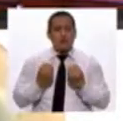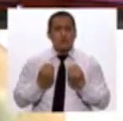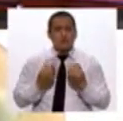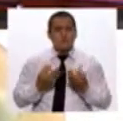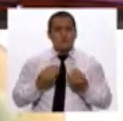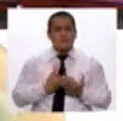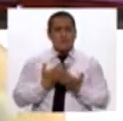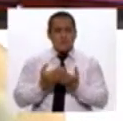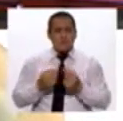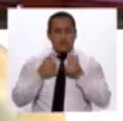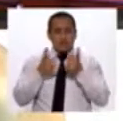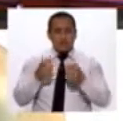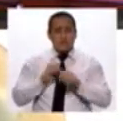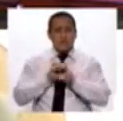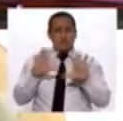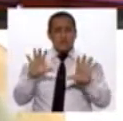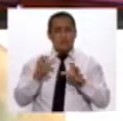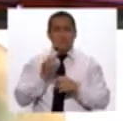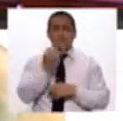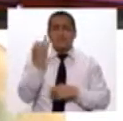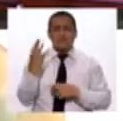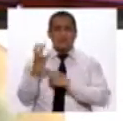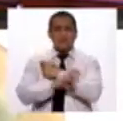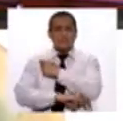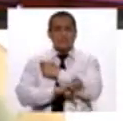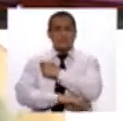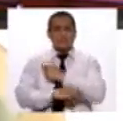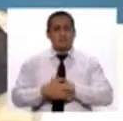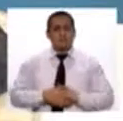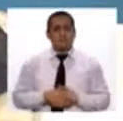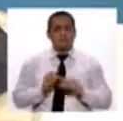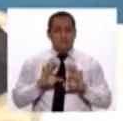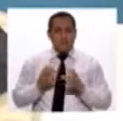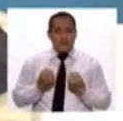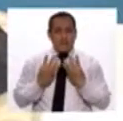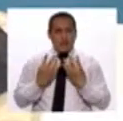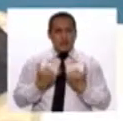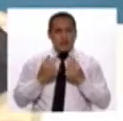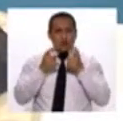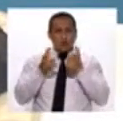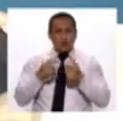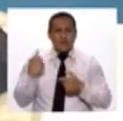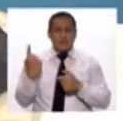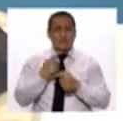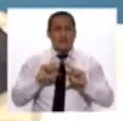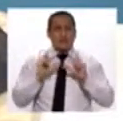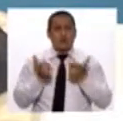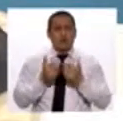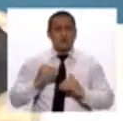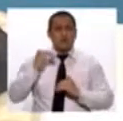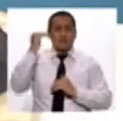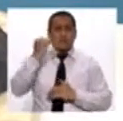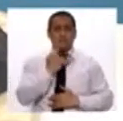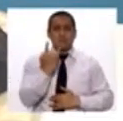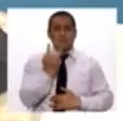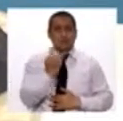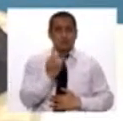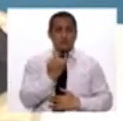se establece este control difuso en otros países, por ejemplo? Bueno, el control difuso se origina de la jurisprudencia de la Corte Suprema de los Estados